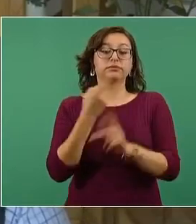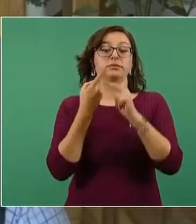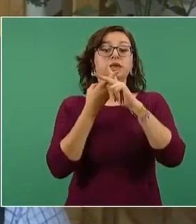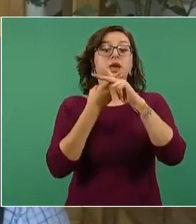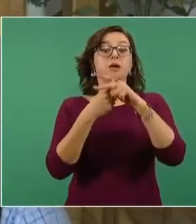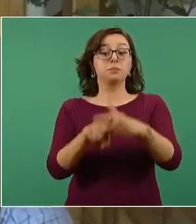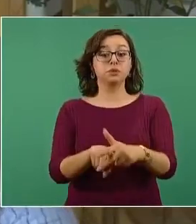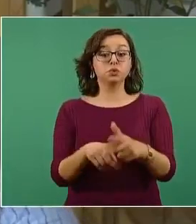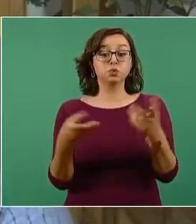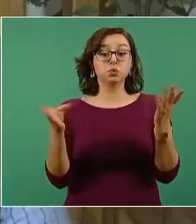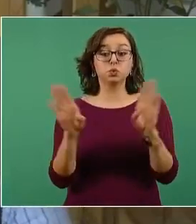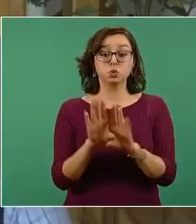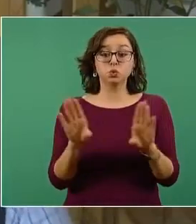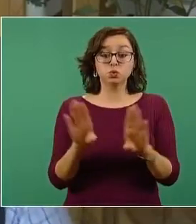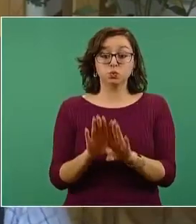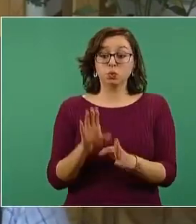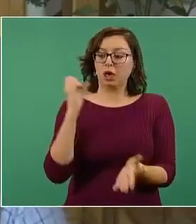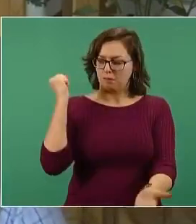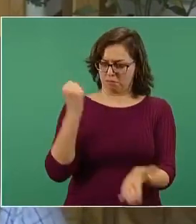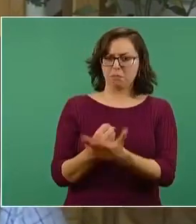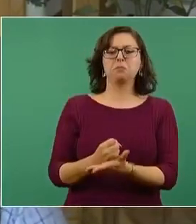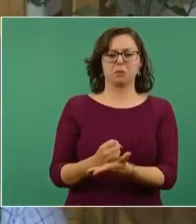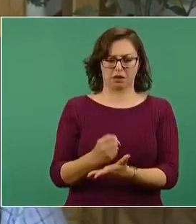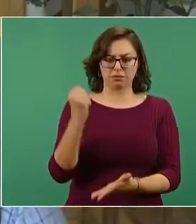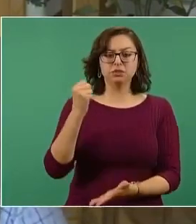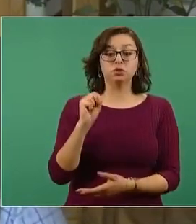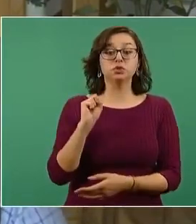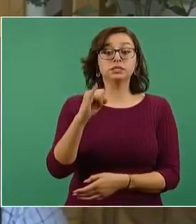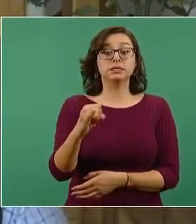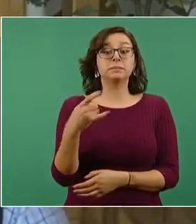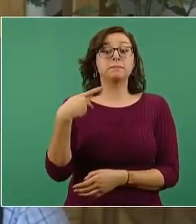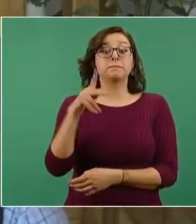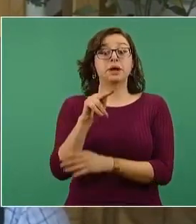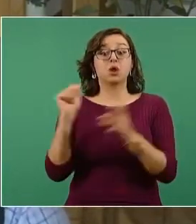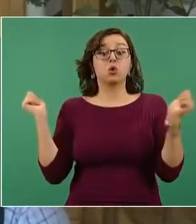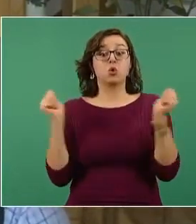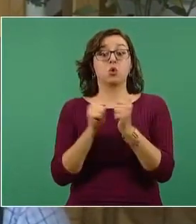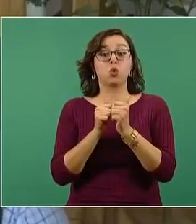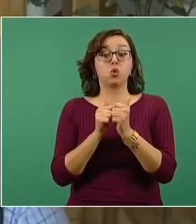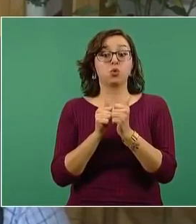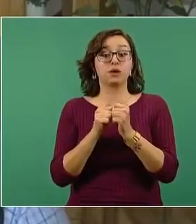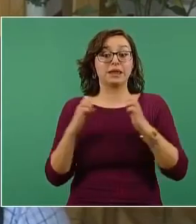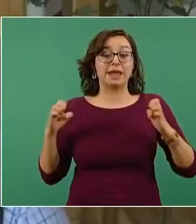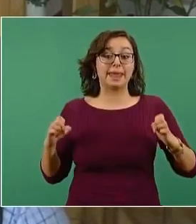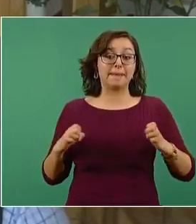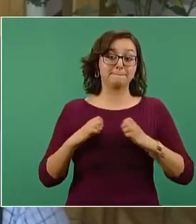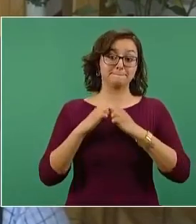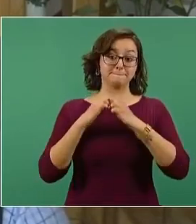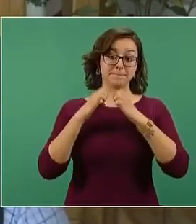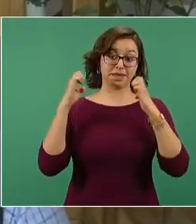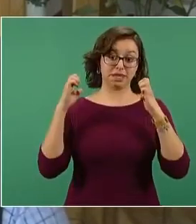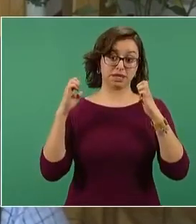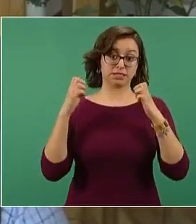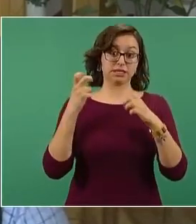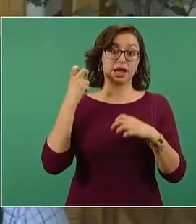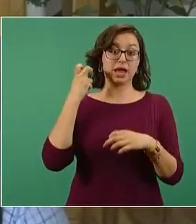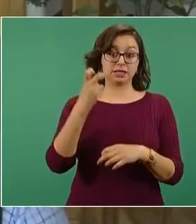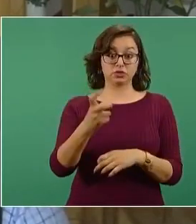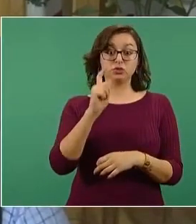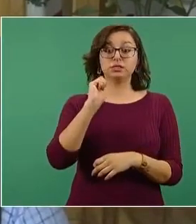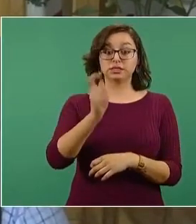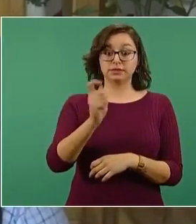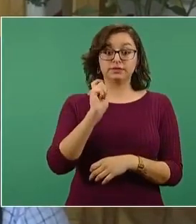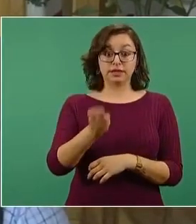iniciado bajo una autorización en un marco de emergencia. Y obviamente el marco de emergencia es el que ha permitido a que